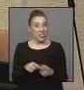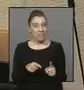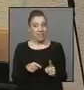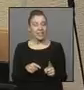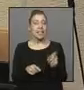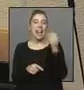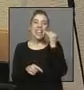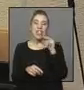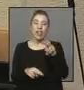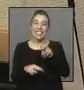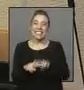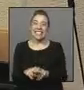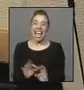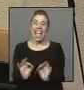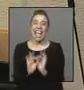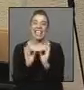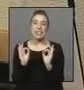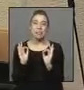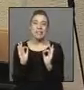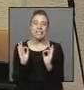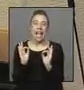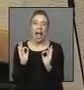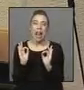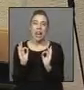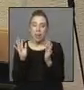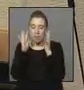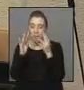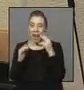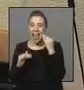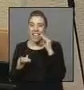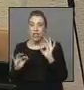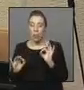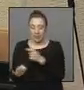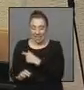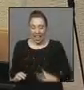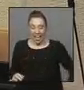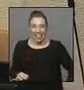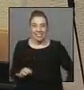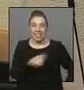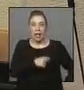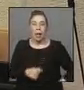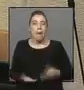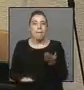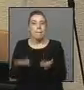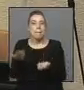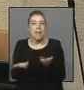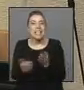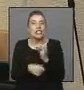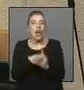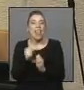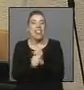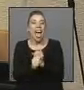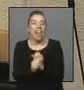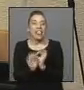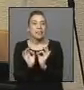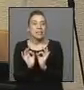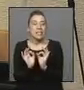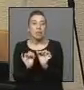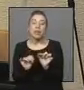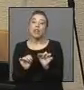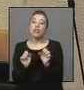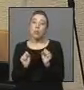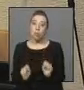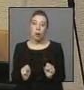estar sentado en una silla especialmente ajustada para su peso y para su edad, es la diferencia